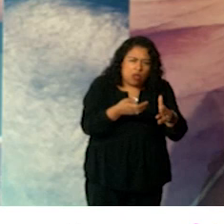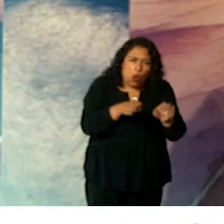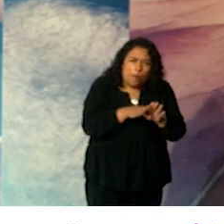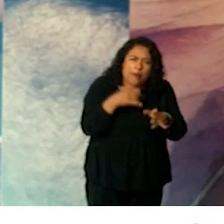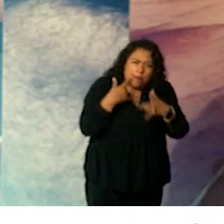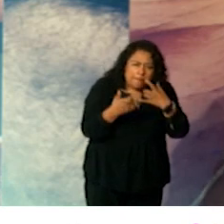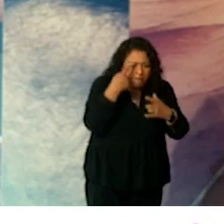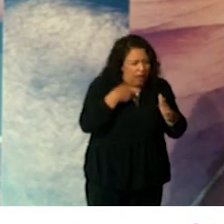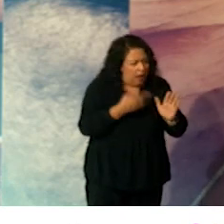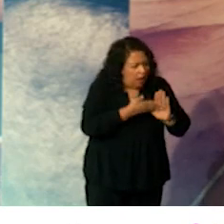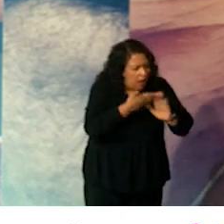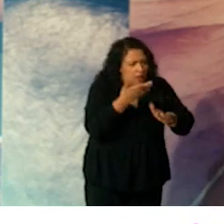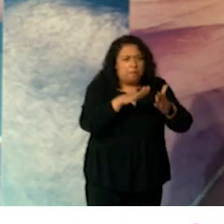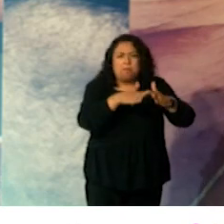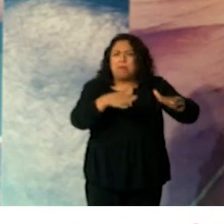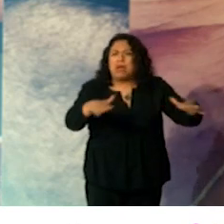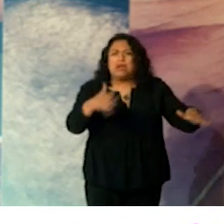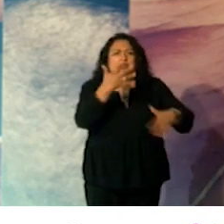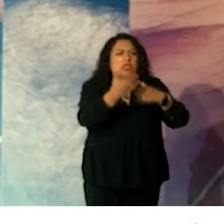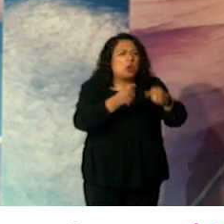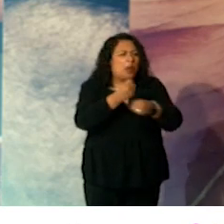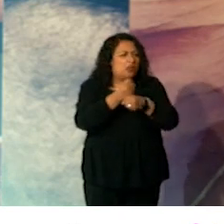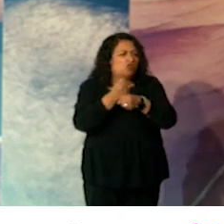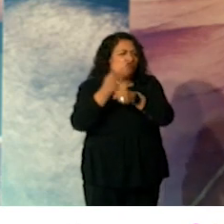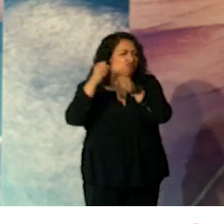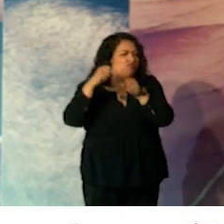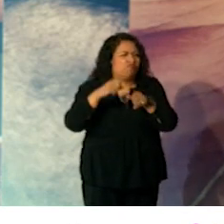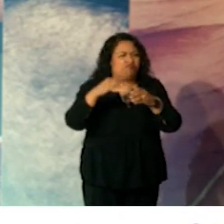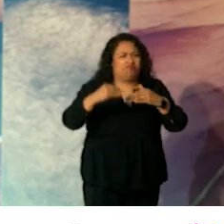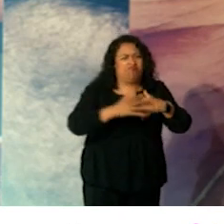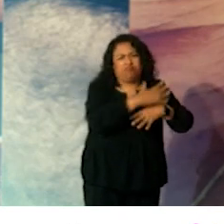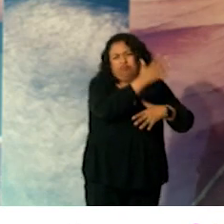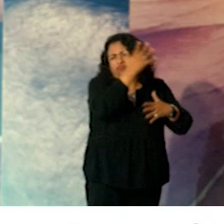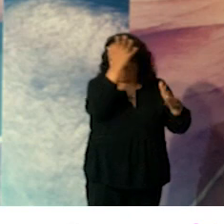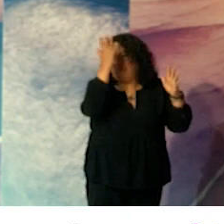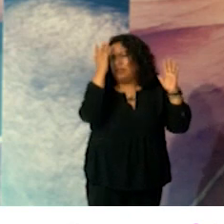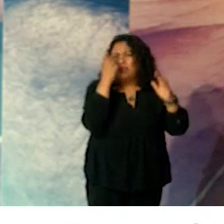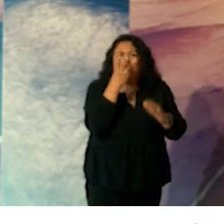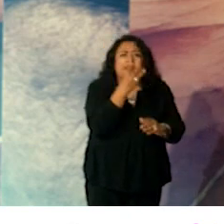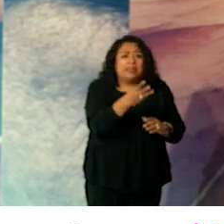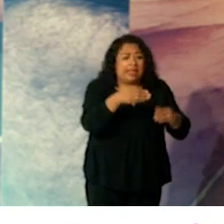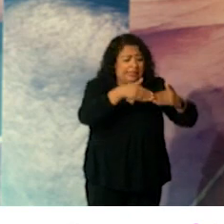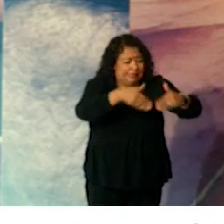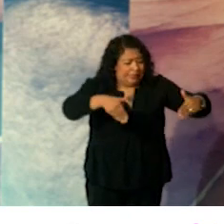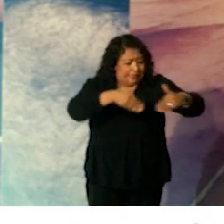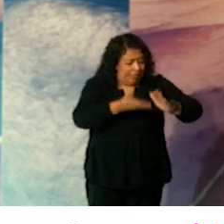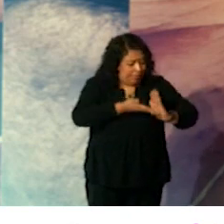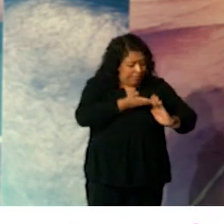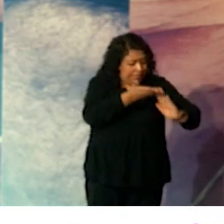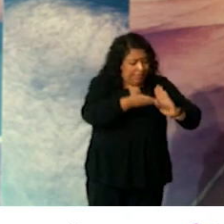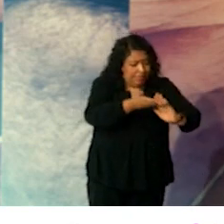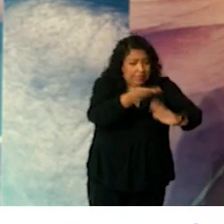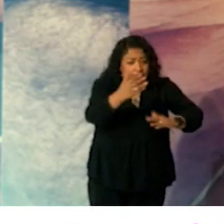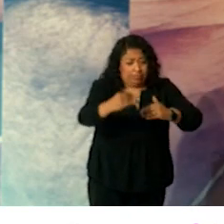casa y el mar en menos de 5 años se llevó las primeras 3 líneas de casa